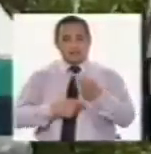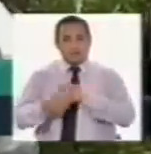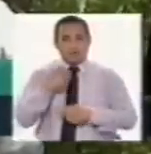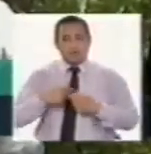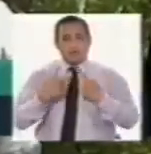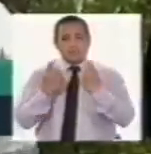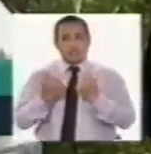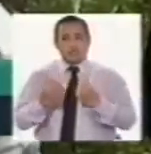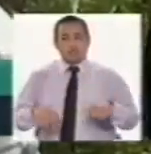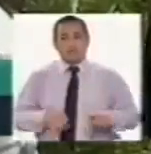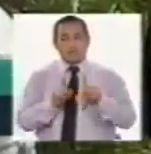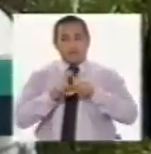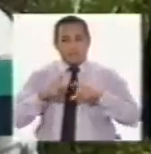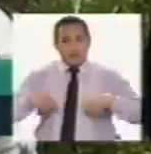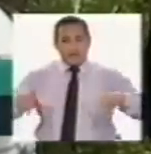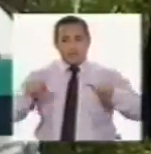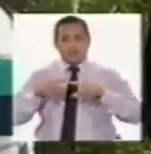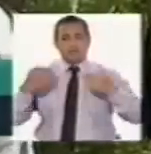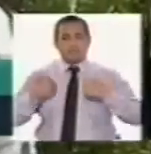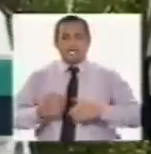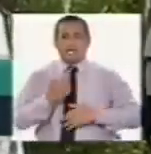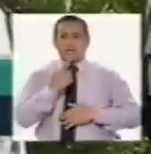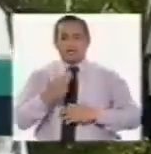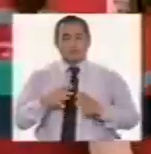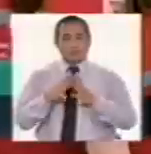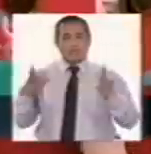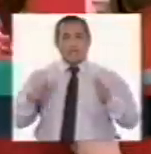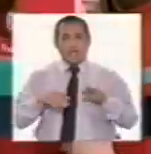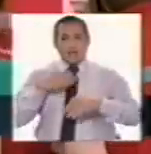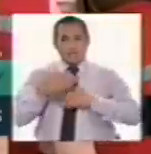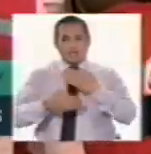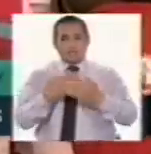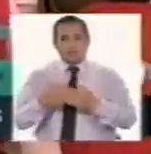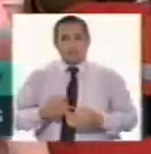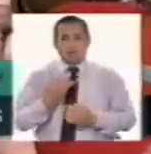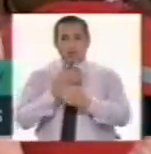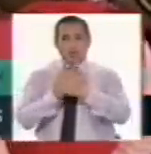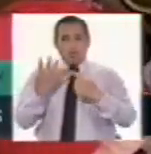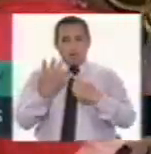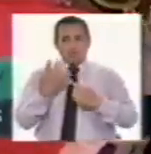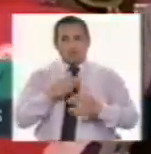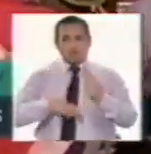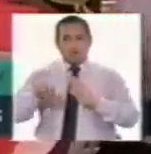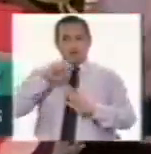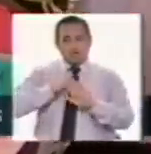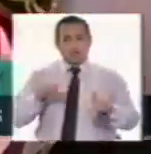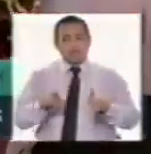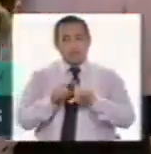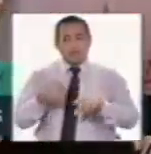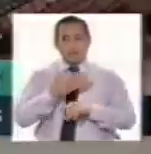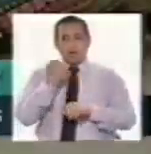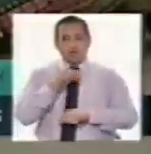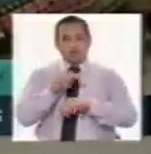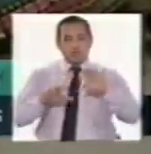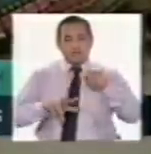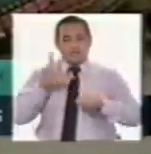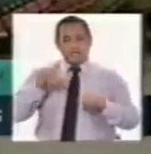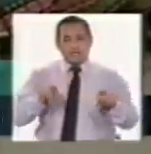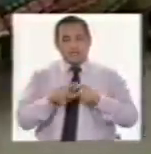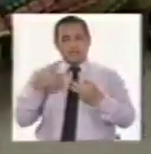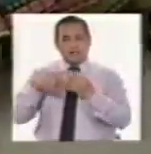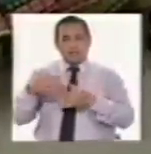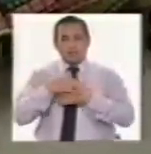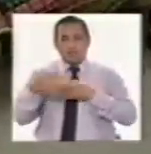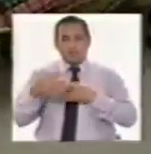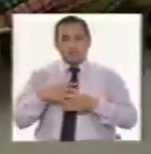financieras para ellas ya es un gran paso son cuatro los proyectos piloto que funcionan desde el 2013 en regiones